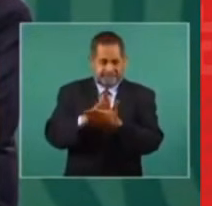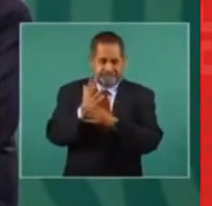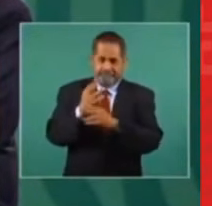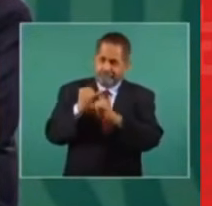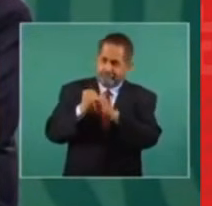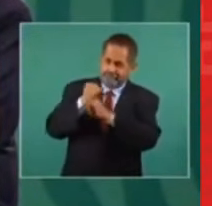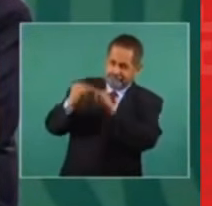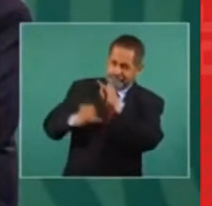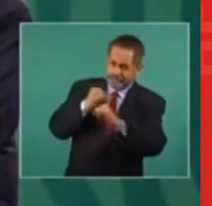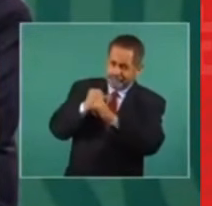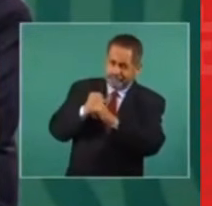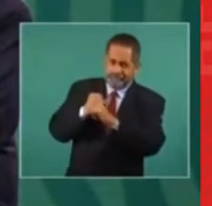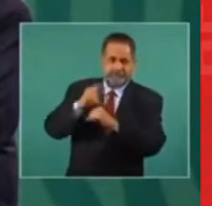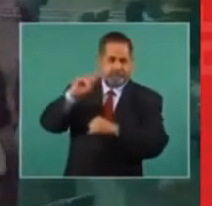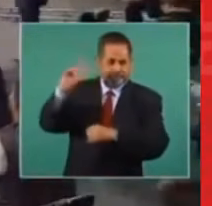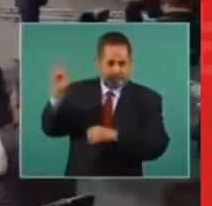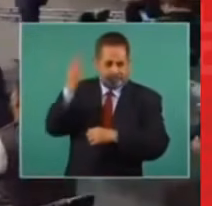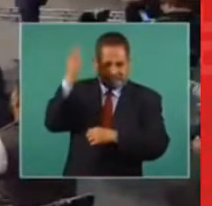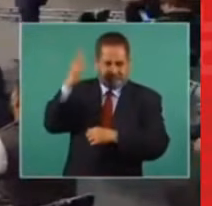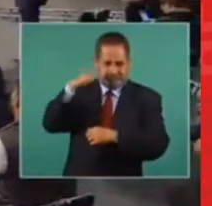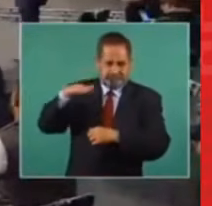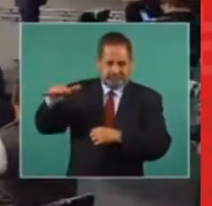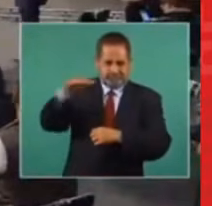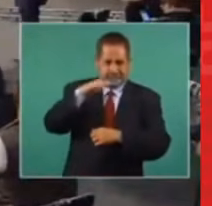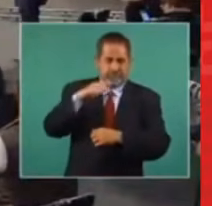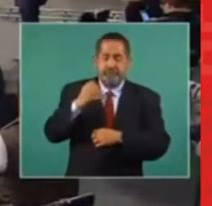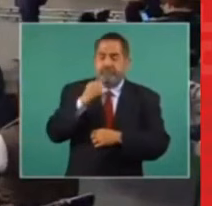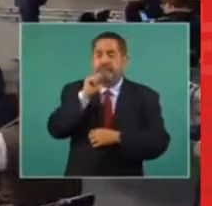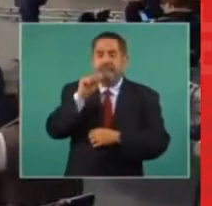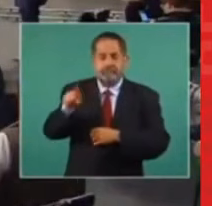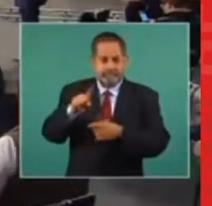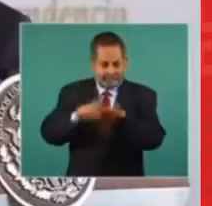es sinónimo, Vicente, y con eso concluyo, no es sinónimo de